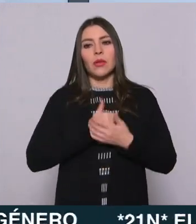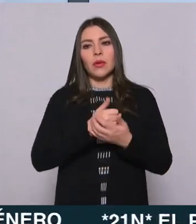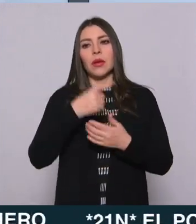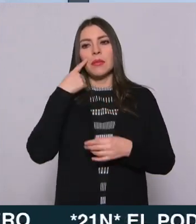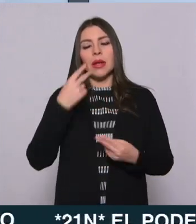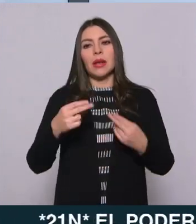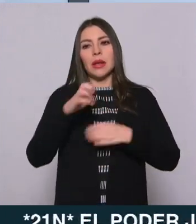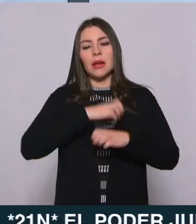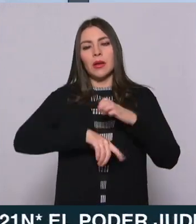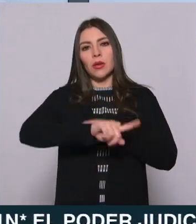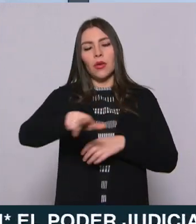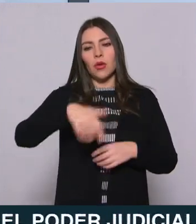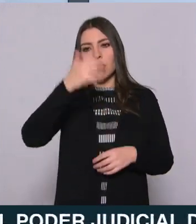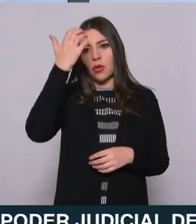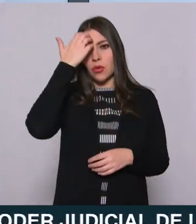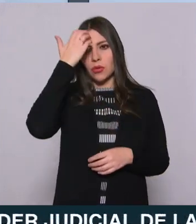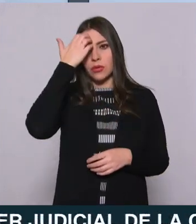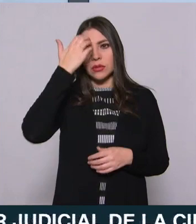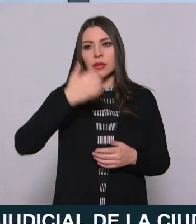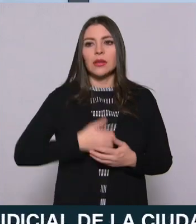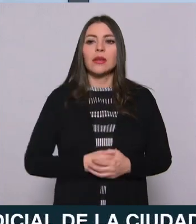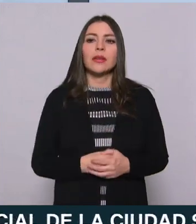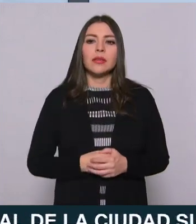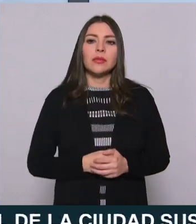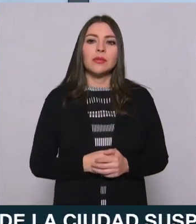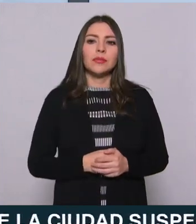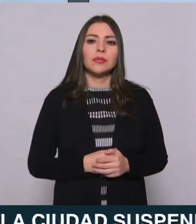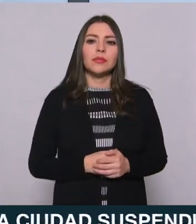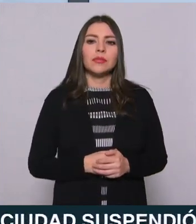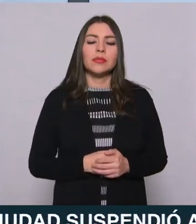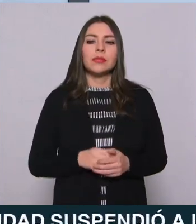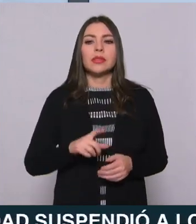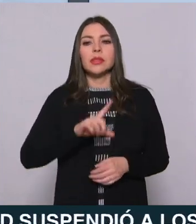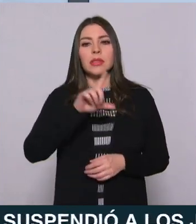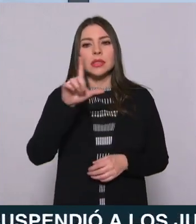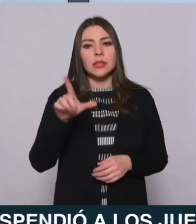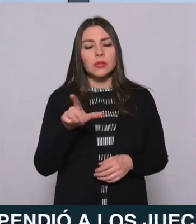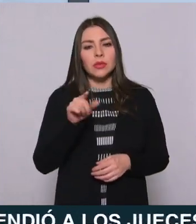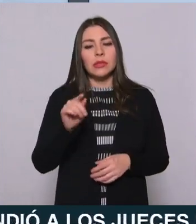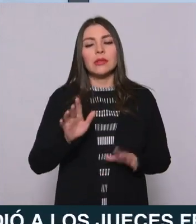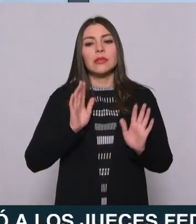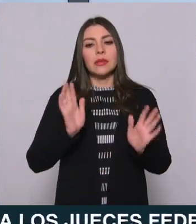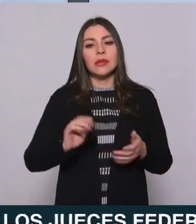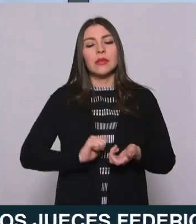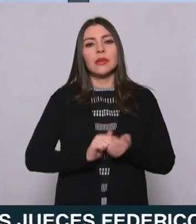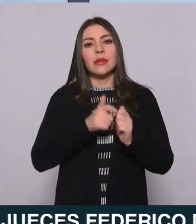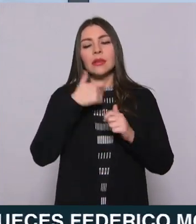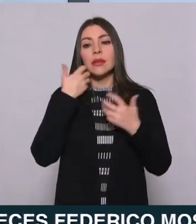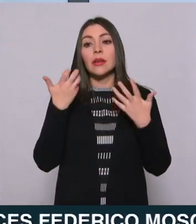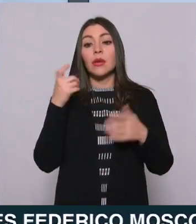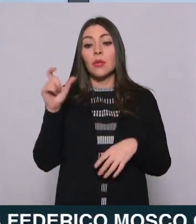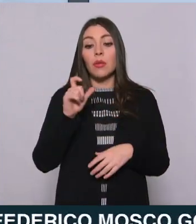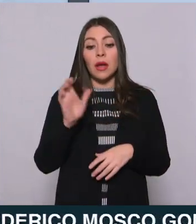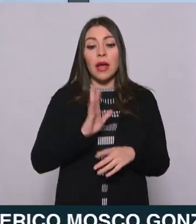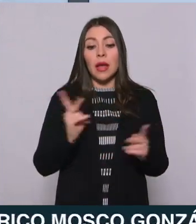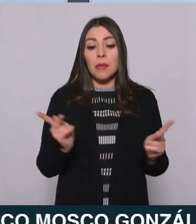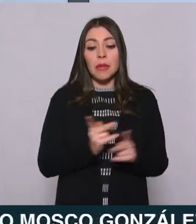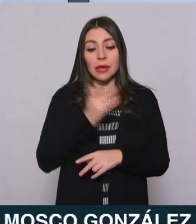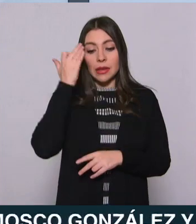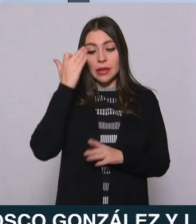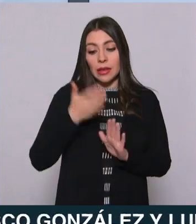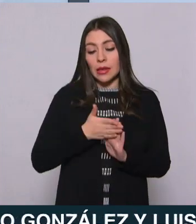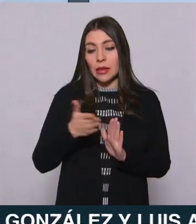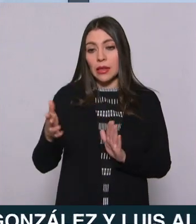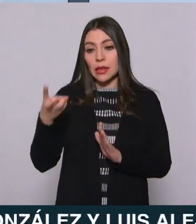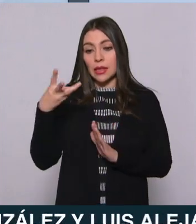empresa los conozca, ¿no? Claro. Los conozca, y entonces después la intención de esto es que una vez que pasen este proceso de